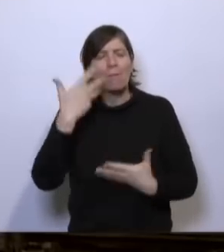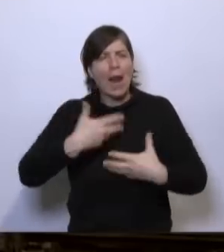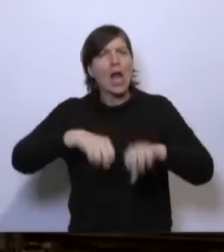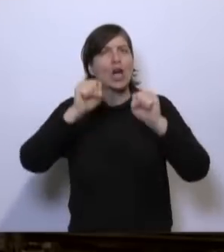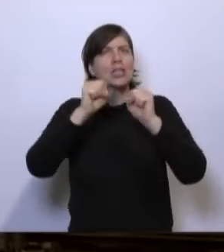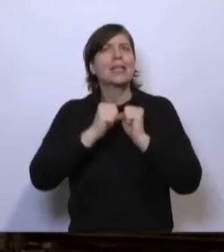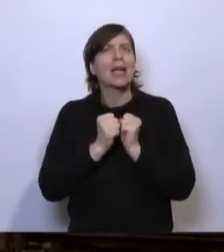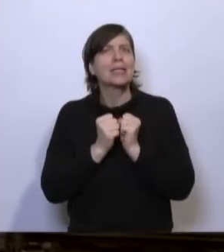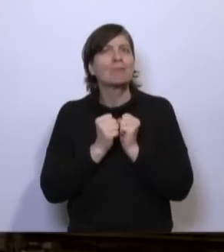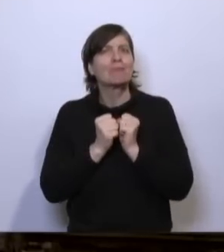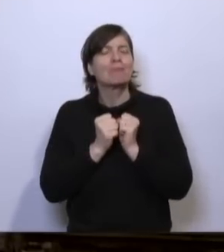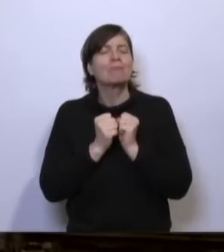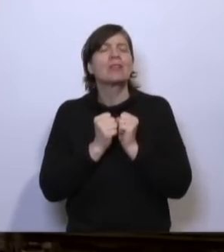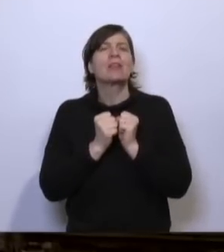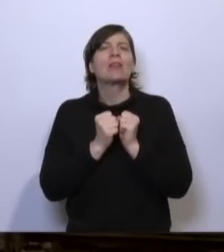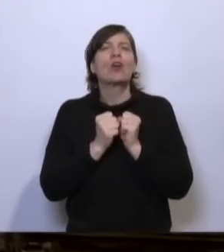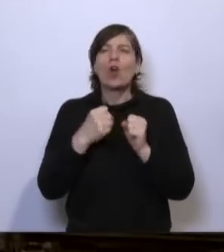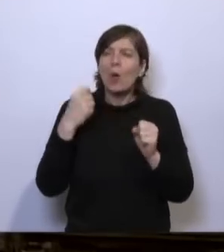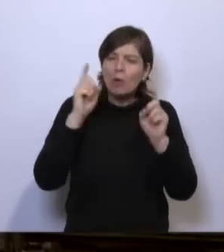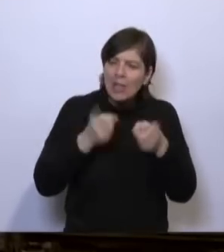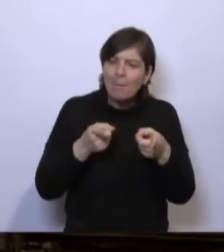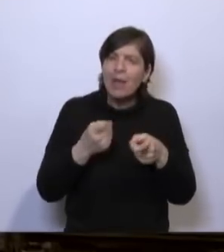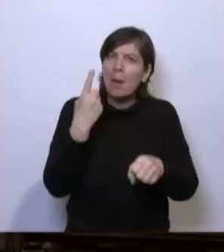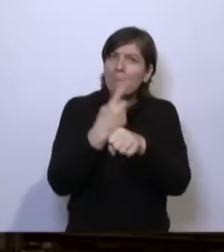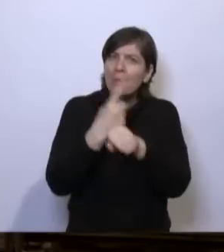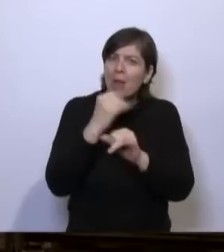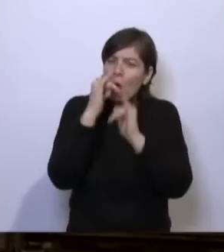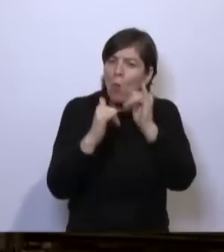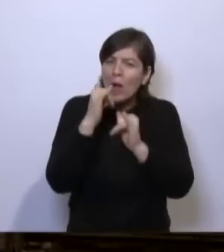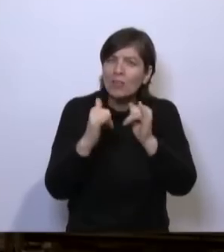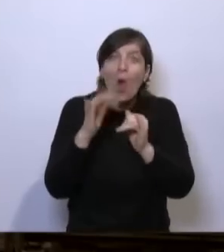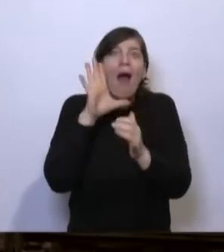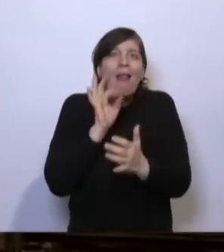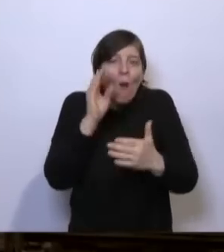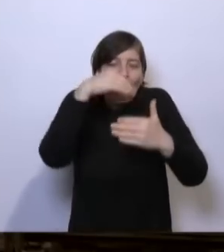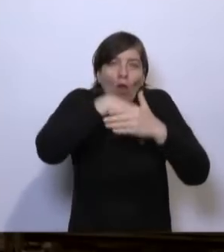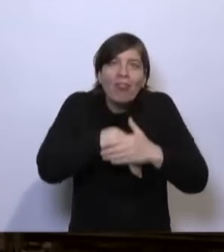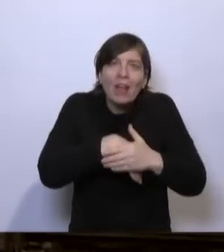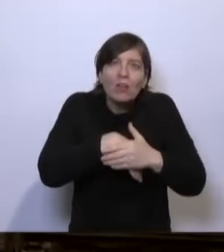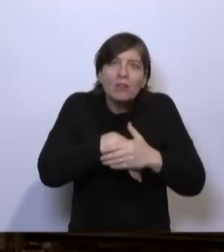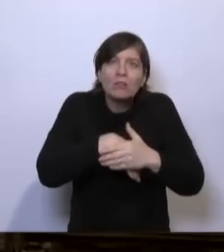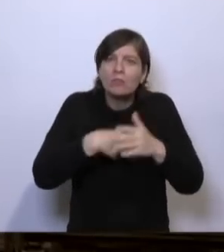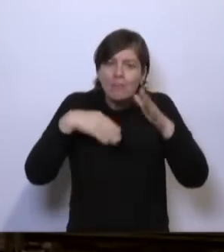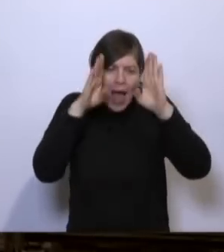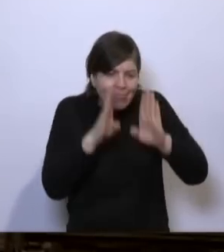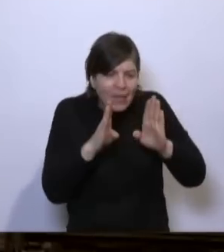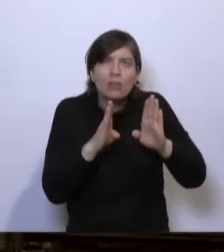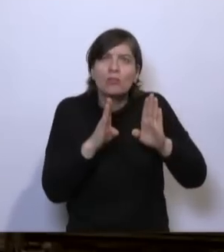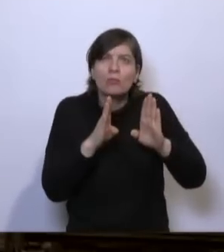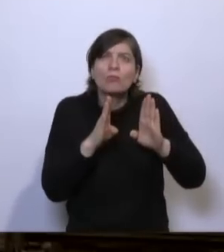encontrar, incluso, como nos dice en la primer parábola, algo que está escondido, hay que estar